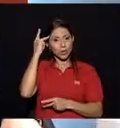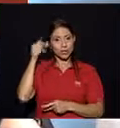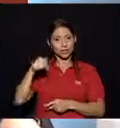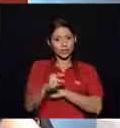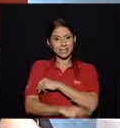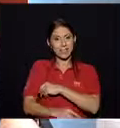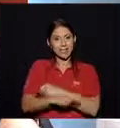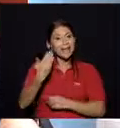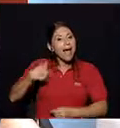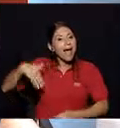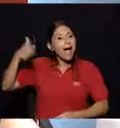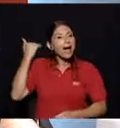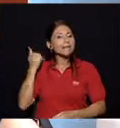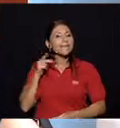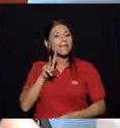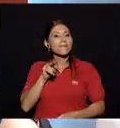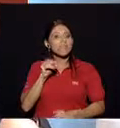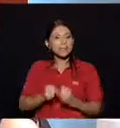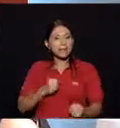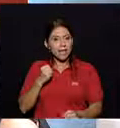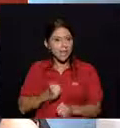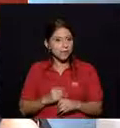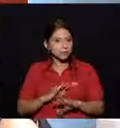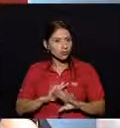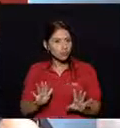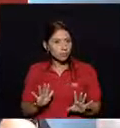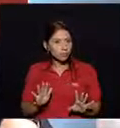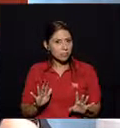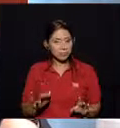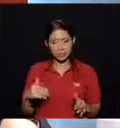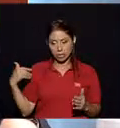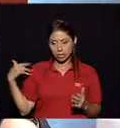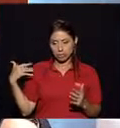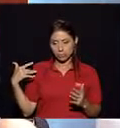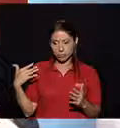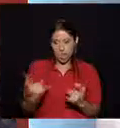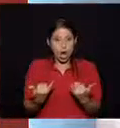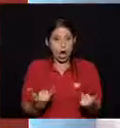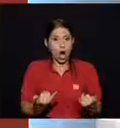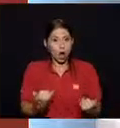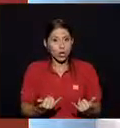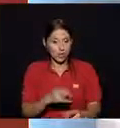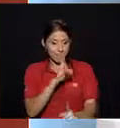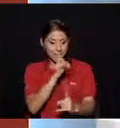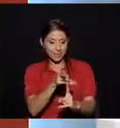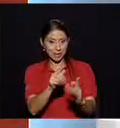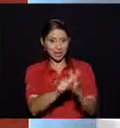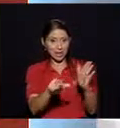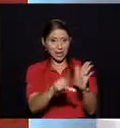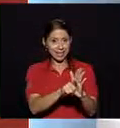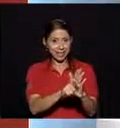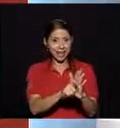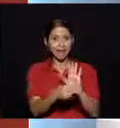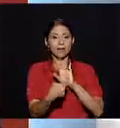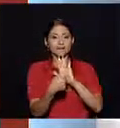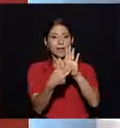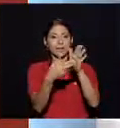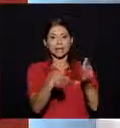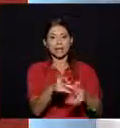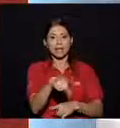partidos políticos en este país. Hace 20 años, hace tan solo 20 años. Hoy, en la misma Asamblea Legislativa